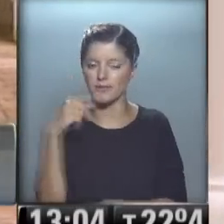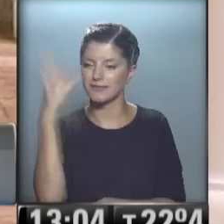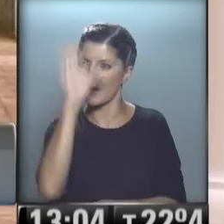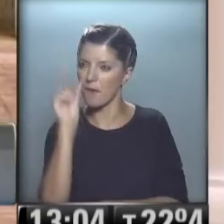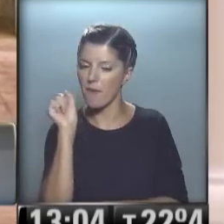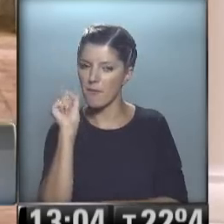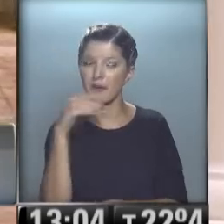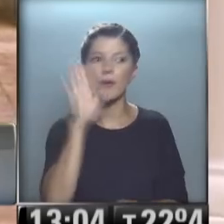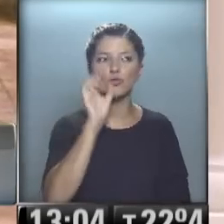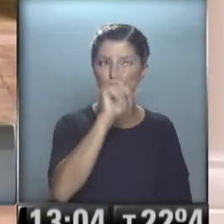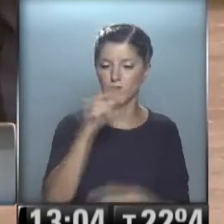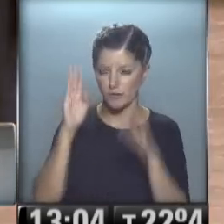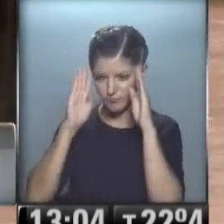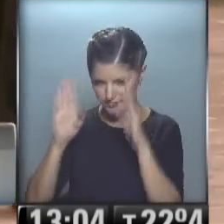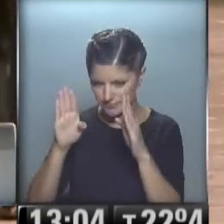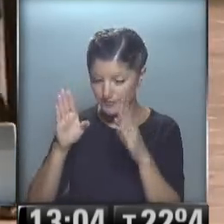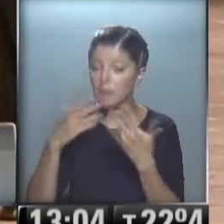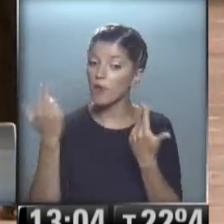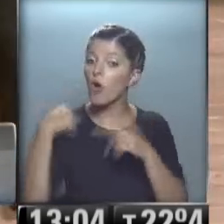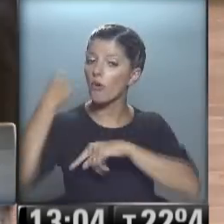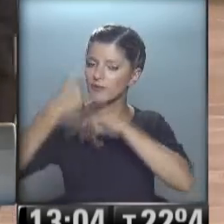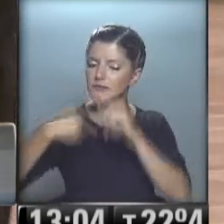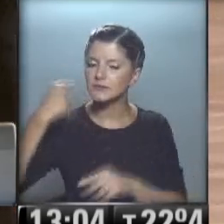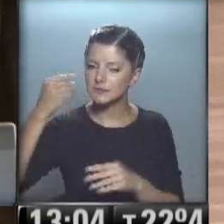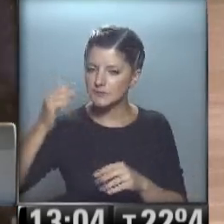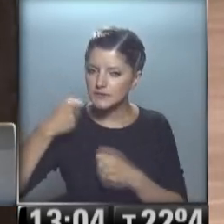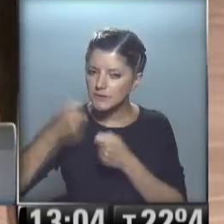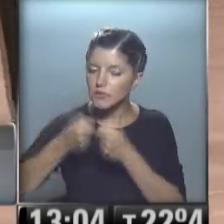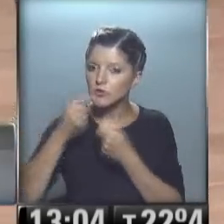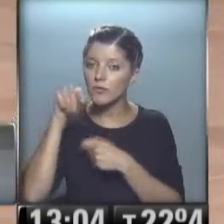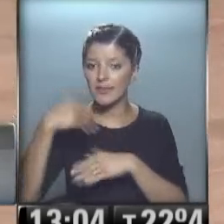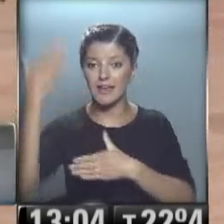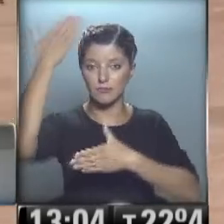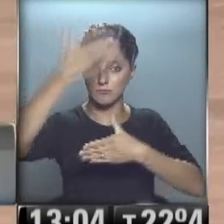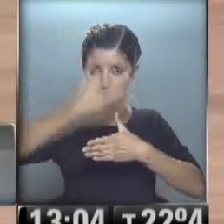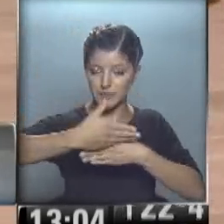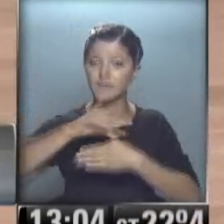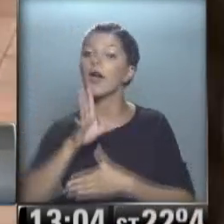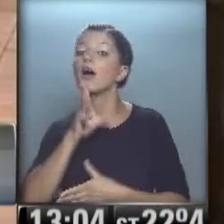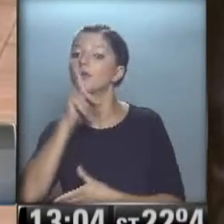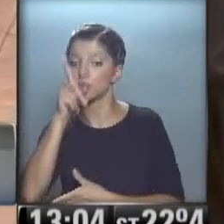Unidos. Existe aún la intención de completar el cerco militar a Rusia,